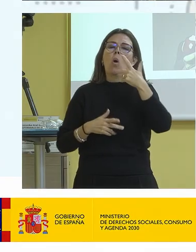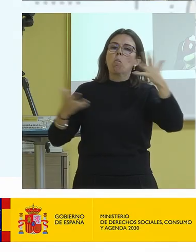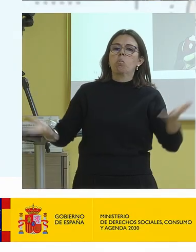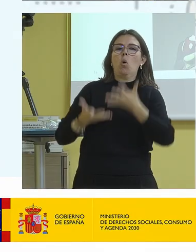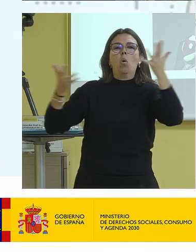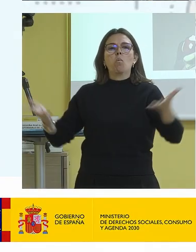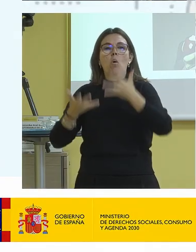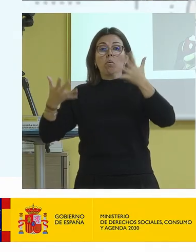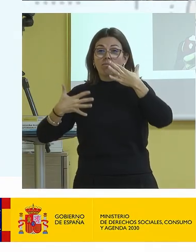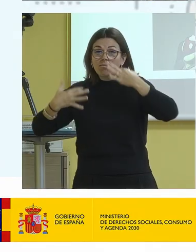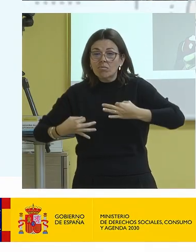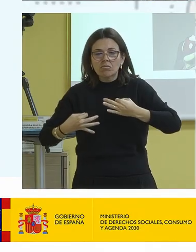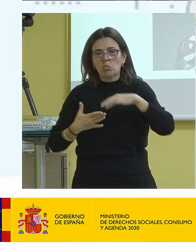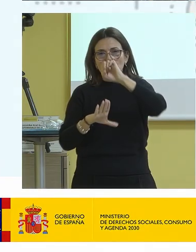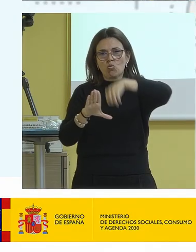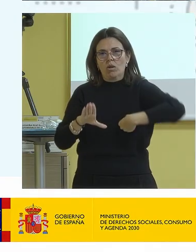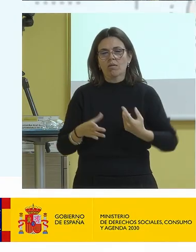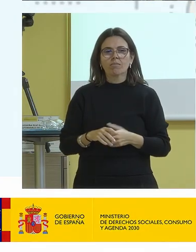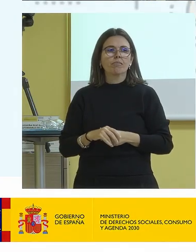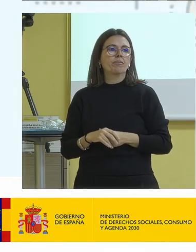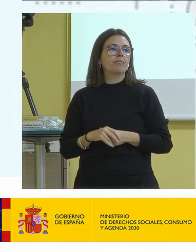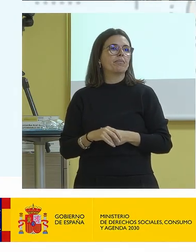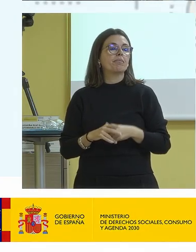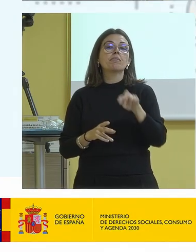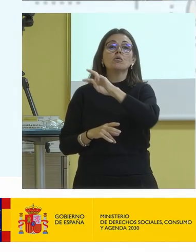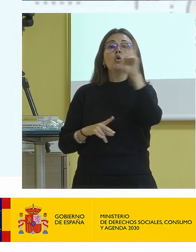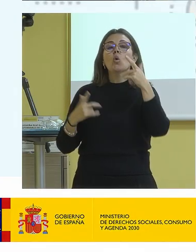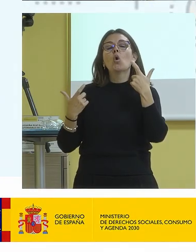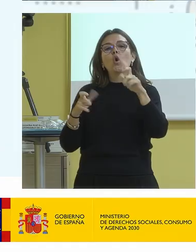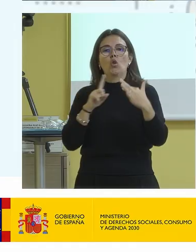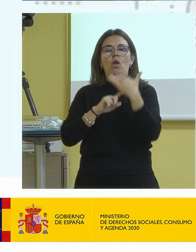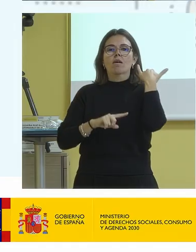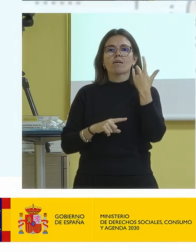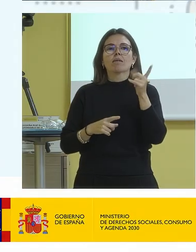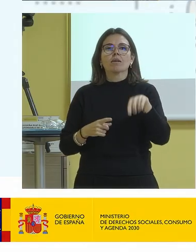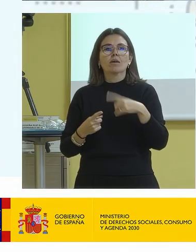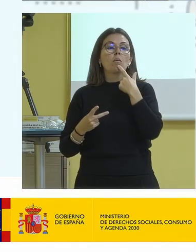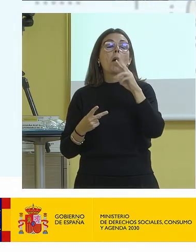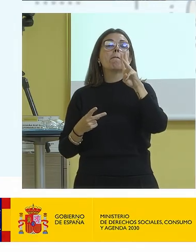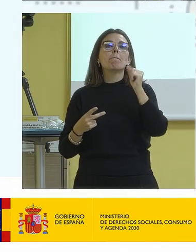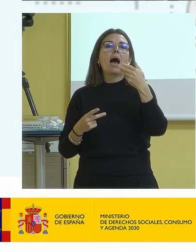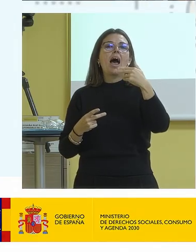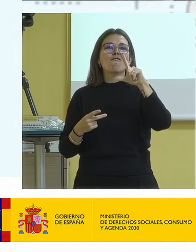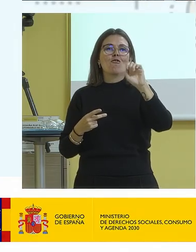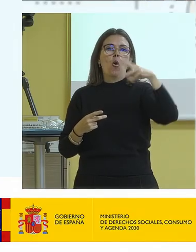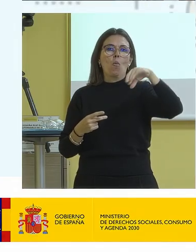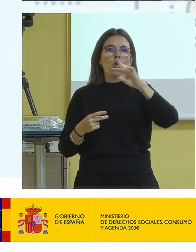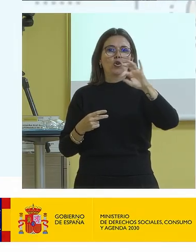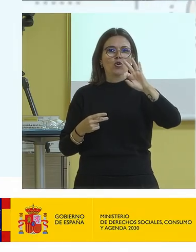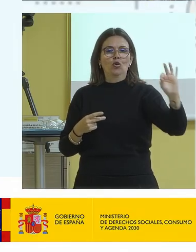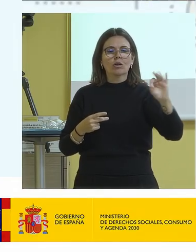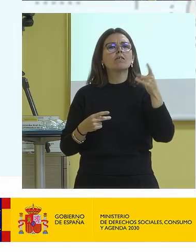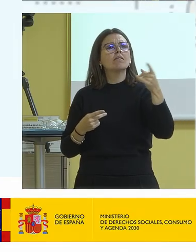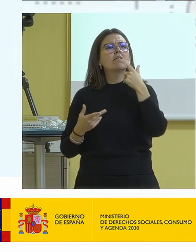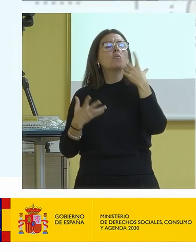y luego después debajo solo hay cosas vacías, ¿vale? Otro sesgo, y no he puesto a Pablo Motos porque me caiga mal, ¿vale? Pero obviamente él